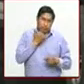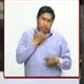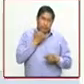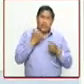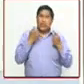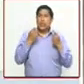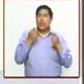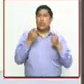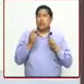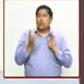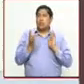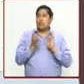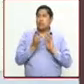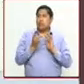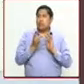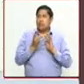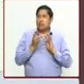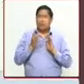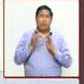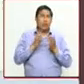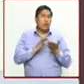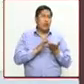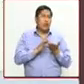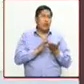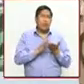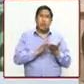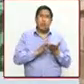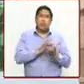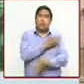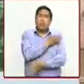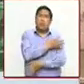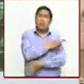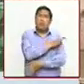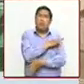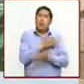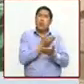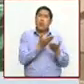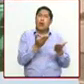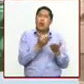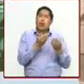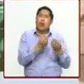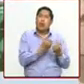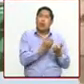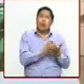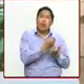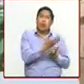Se ha tratado de contactar a la farmacia donde supuestamente habrían asistido.